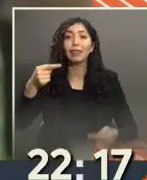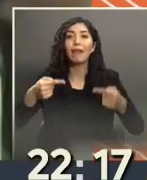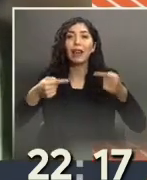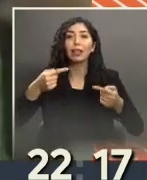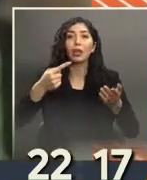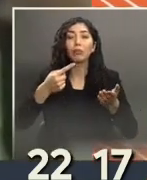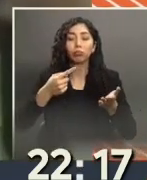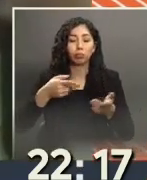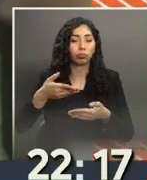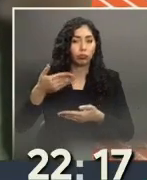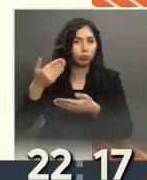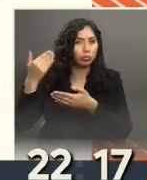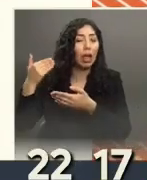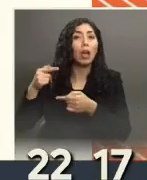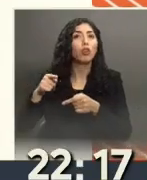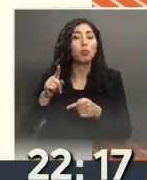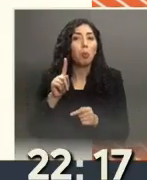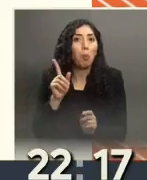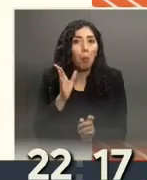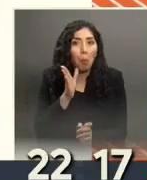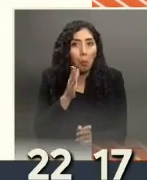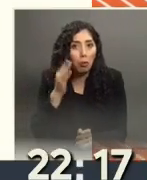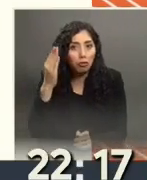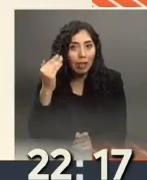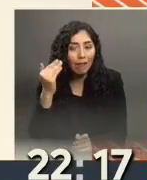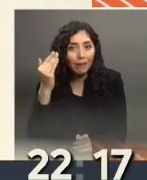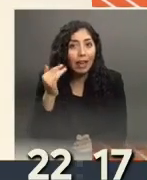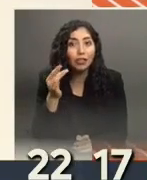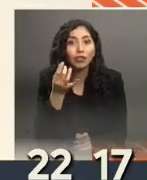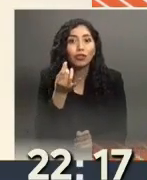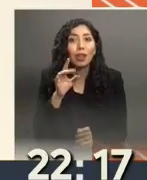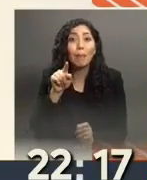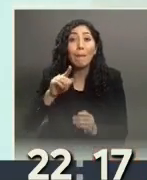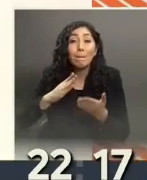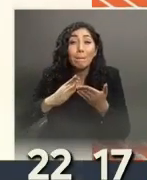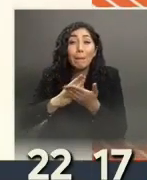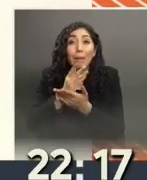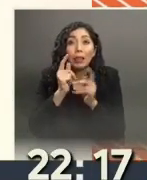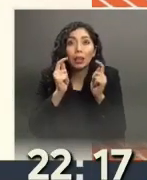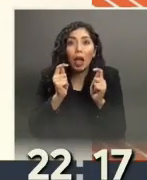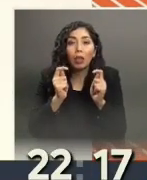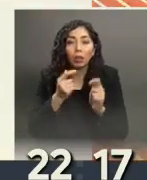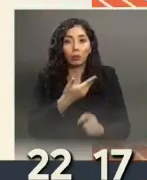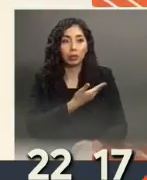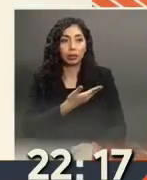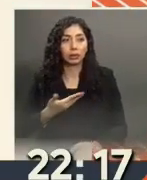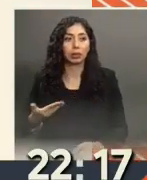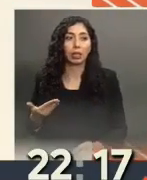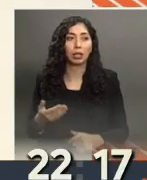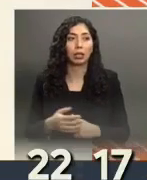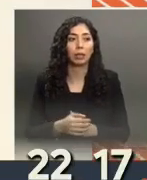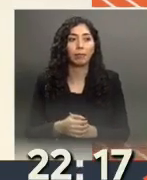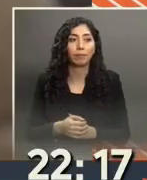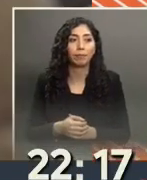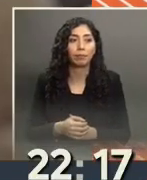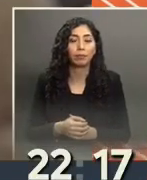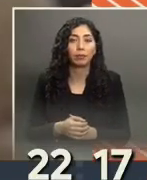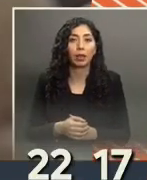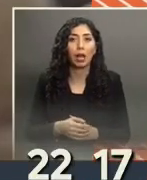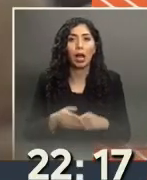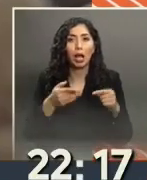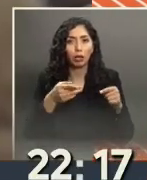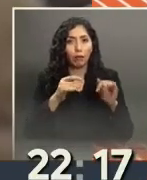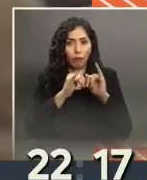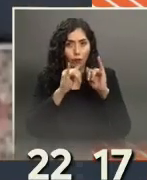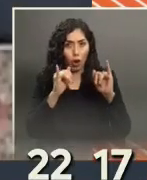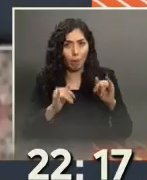ni siquiera sospechaba que este sería solo su primer intento de llegar a la presidencia a menos que esa forma de hacer política